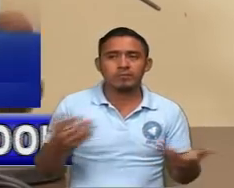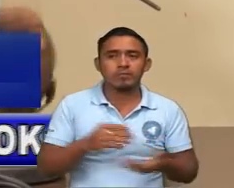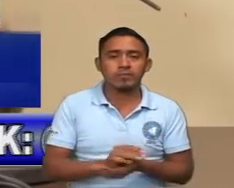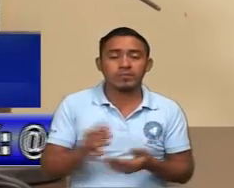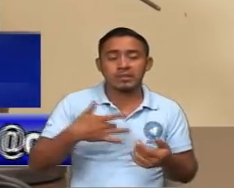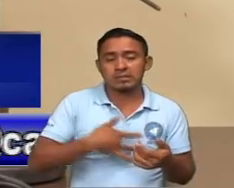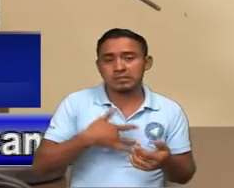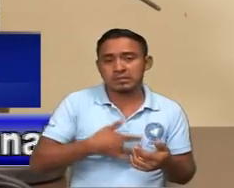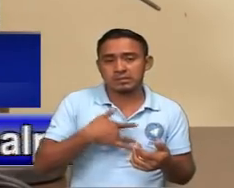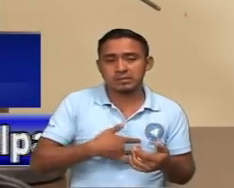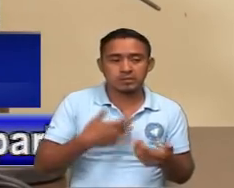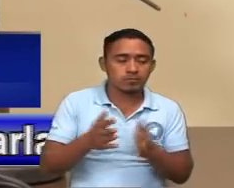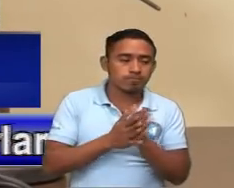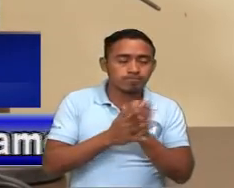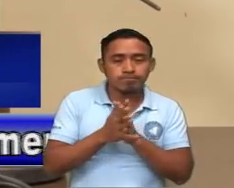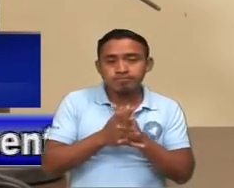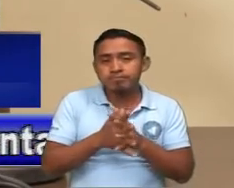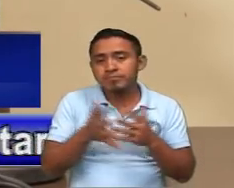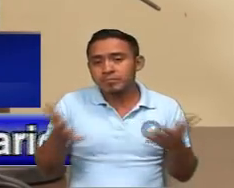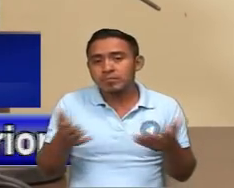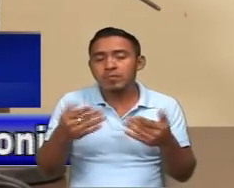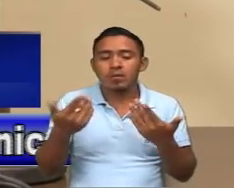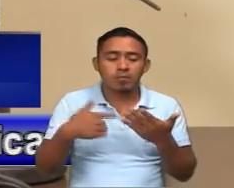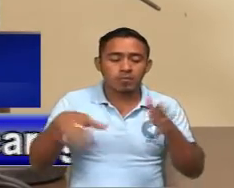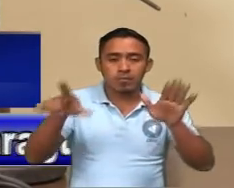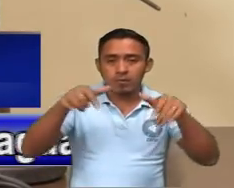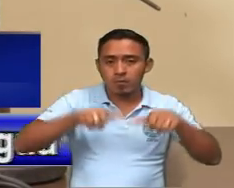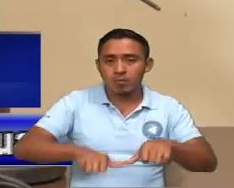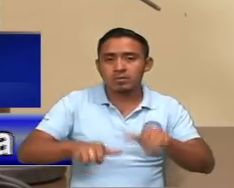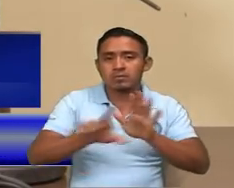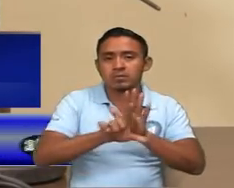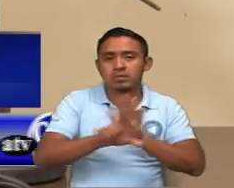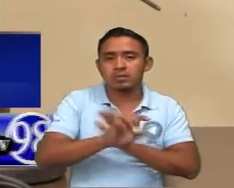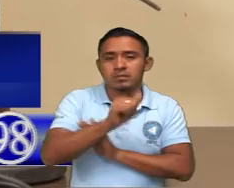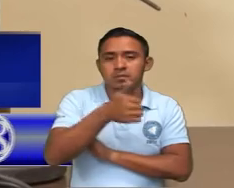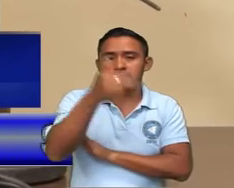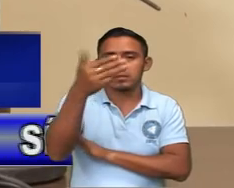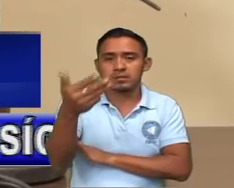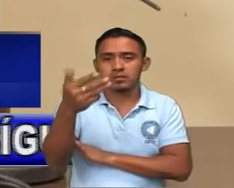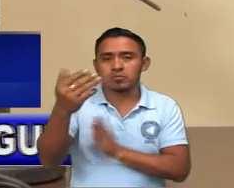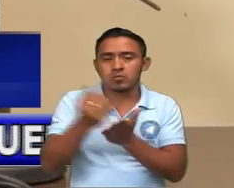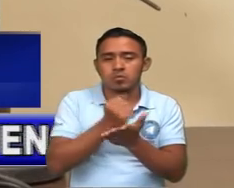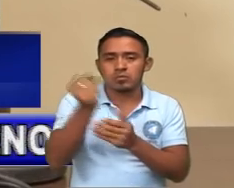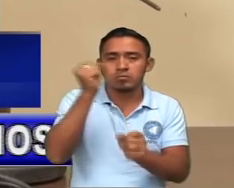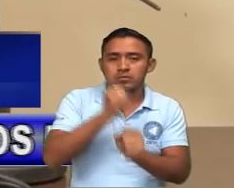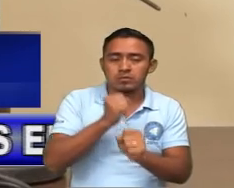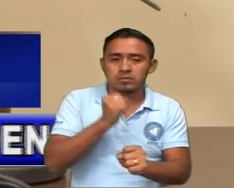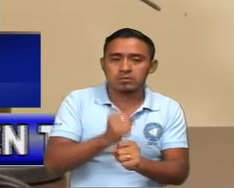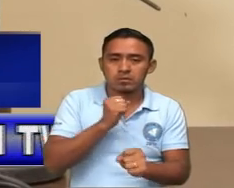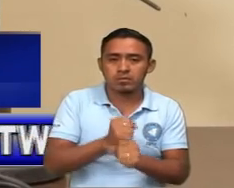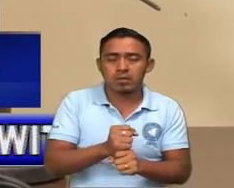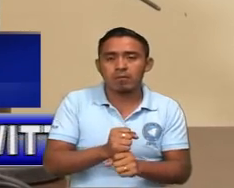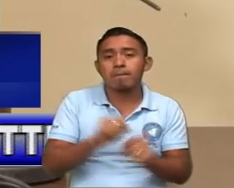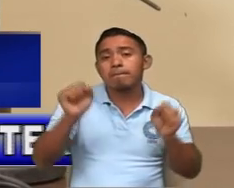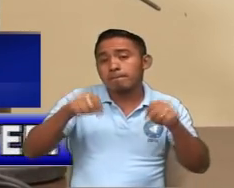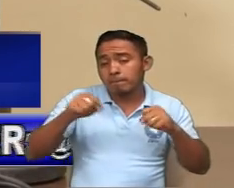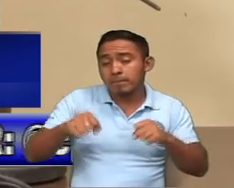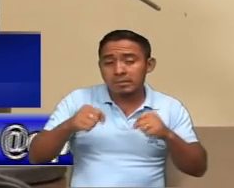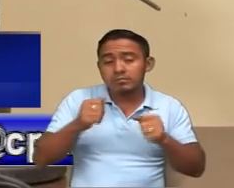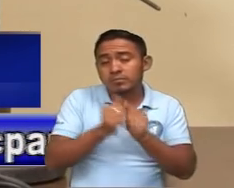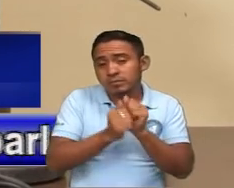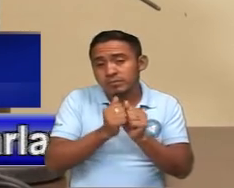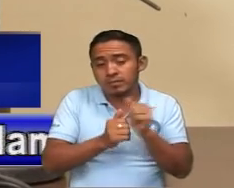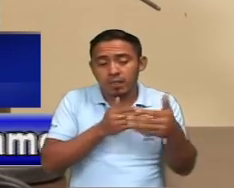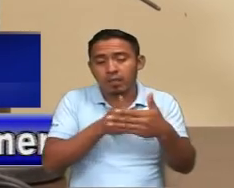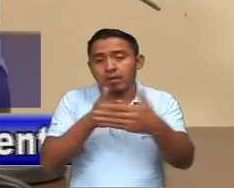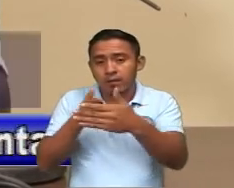las necesidades que satisfacen de conformidad al artículo 69 del Código del Trabajo y que puedan afectar las